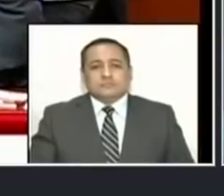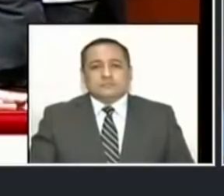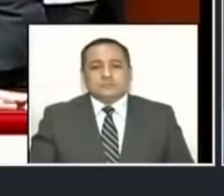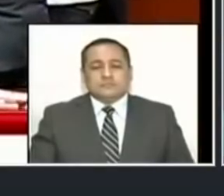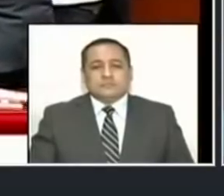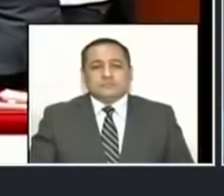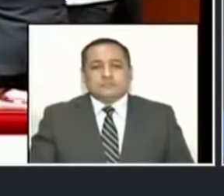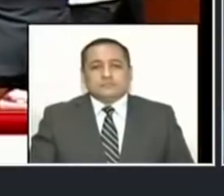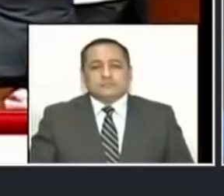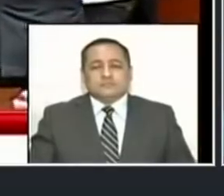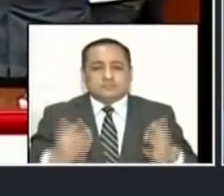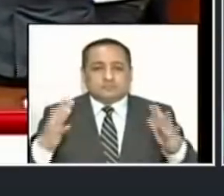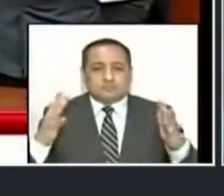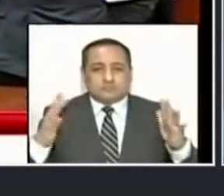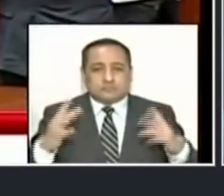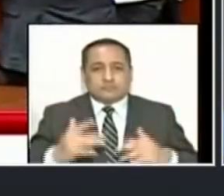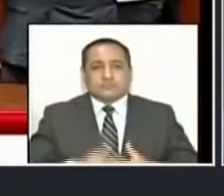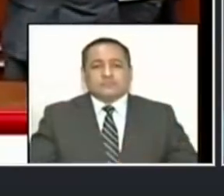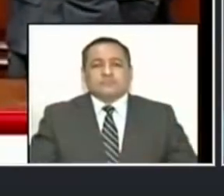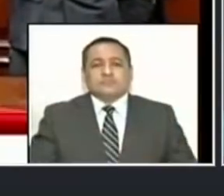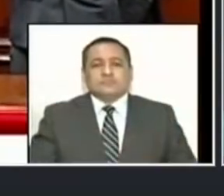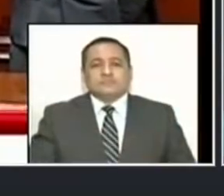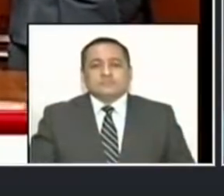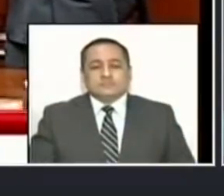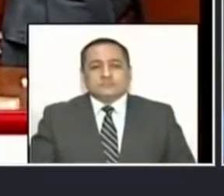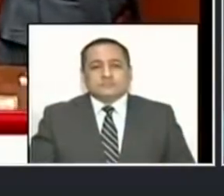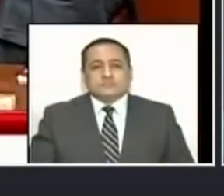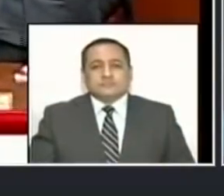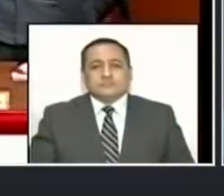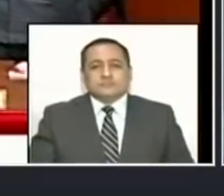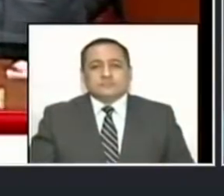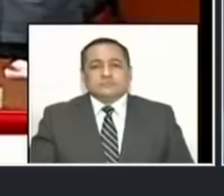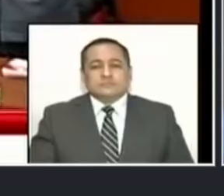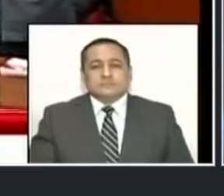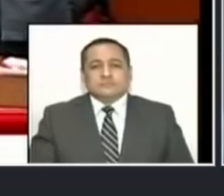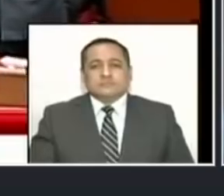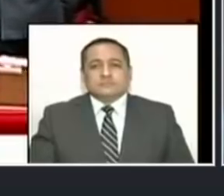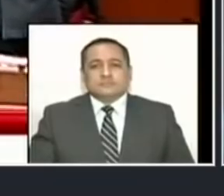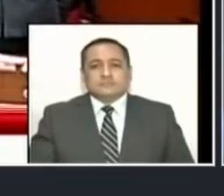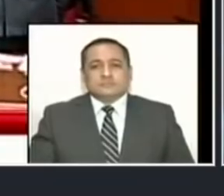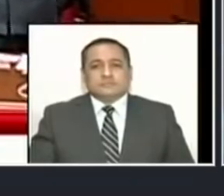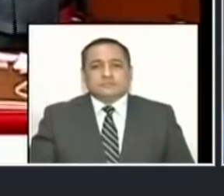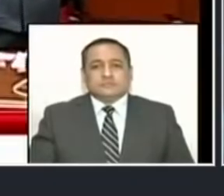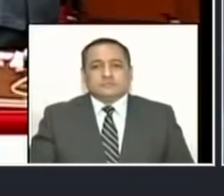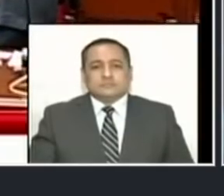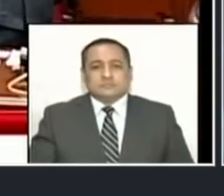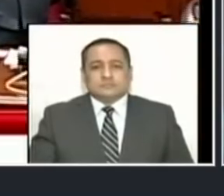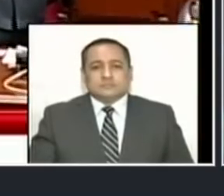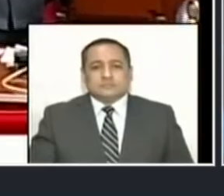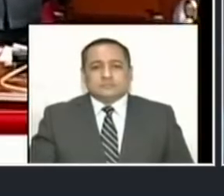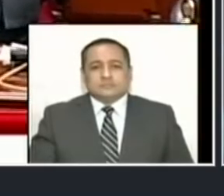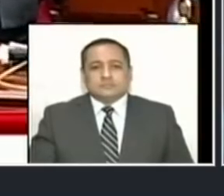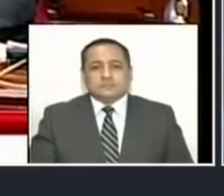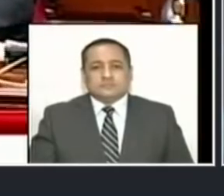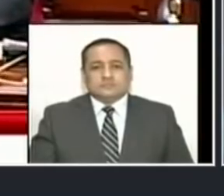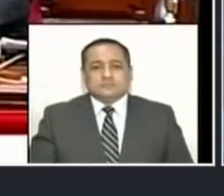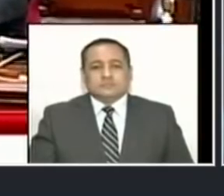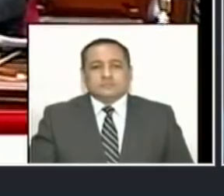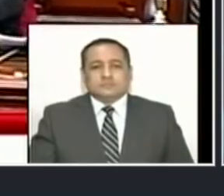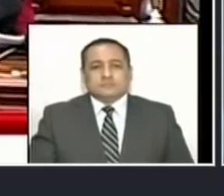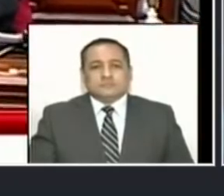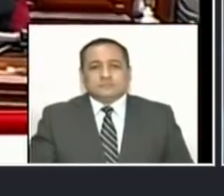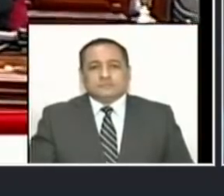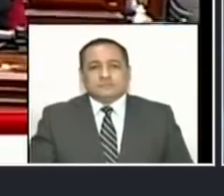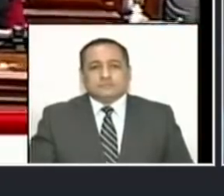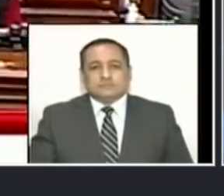medidas correctivas para que no vuelva a ocurrir, y por supuesto atender a las víctimas, sus familiares. Hay dos muertos,